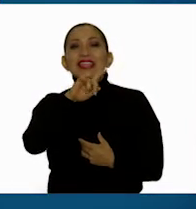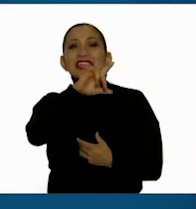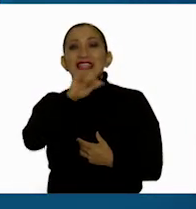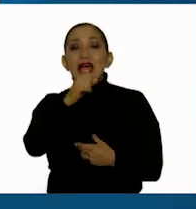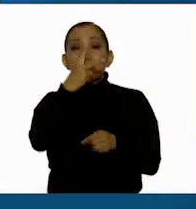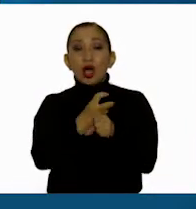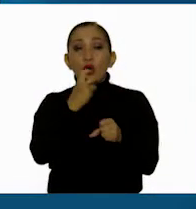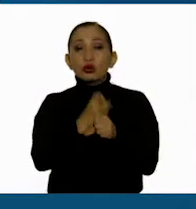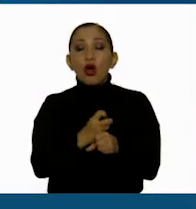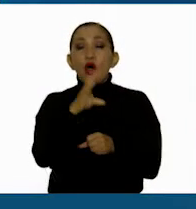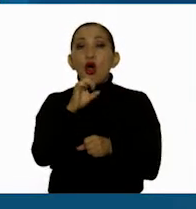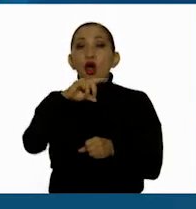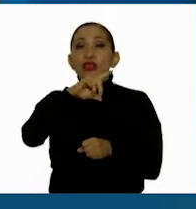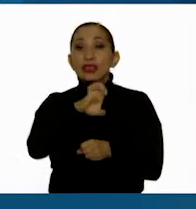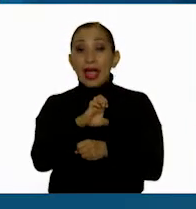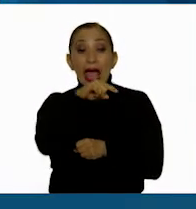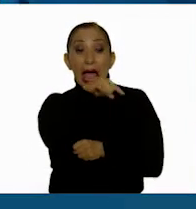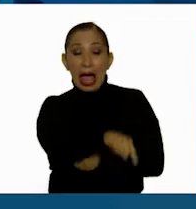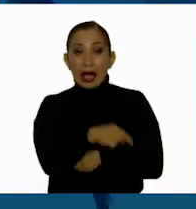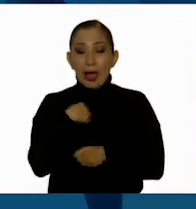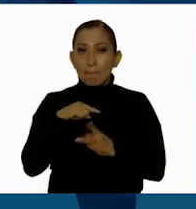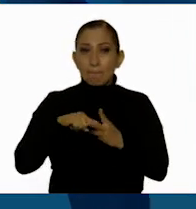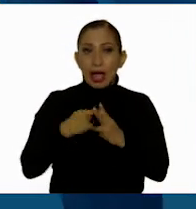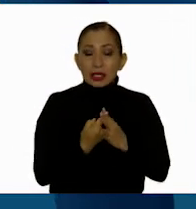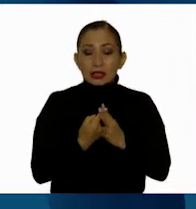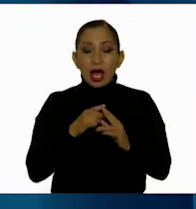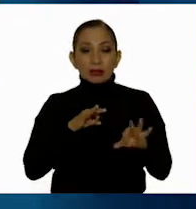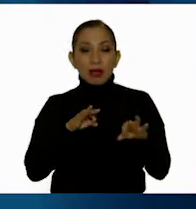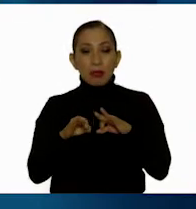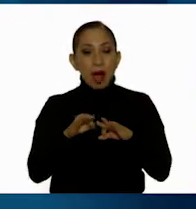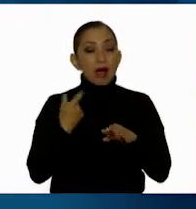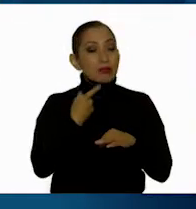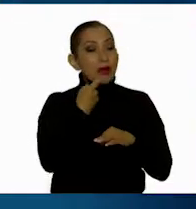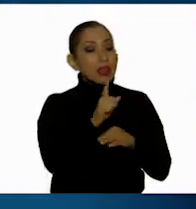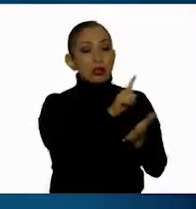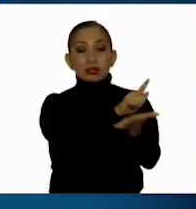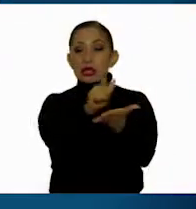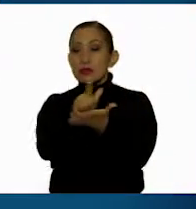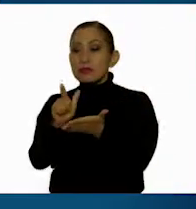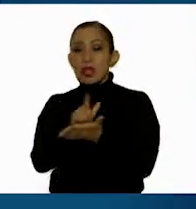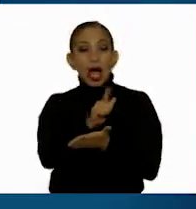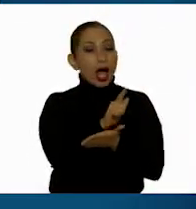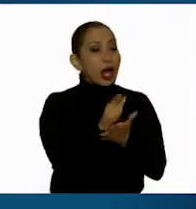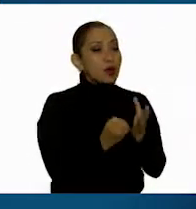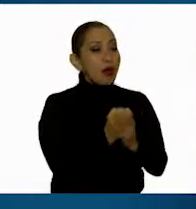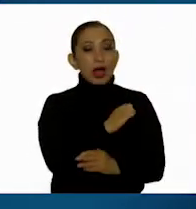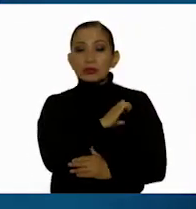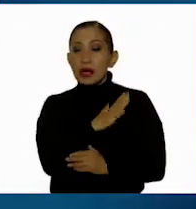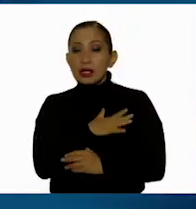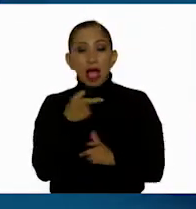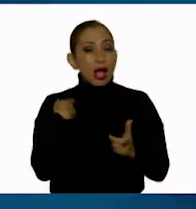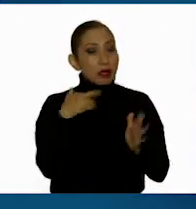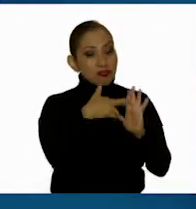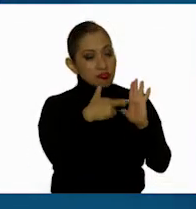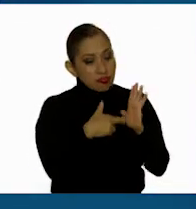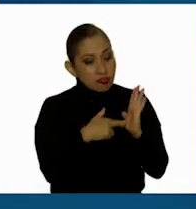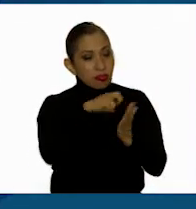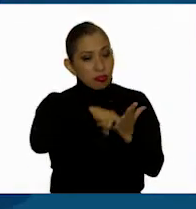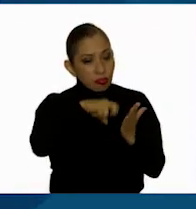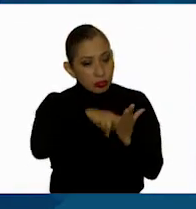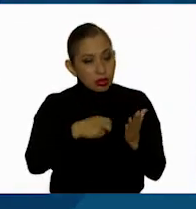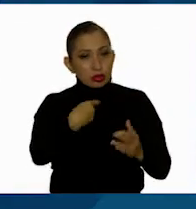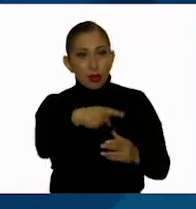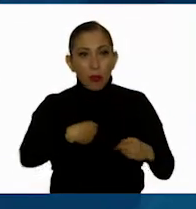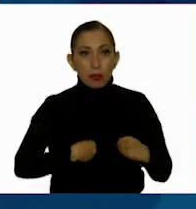conde de Revillagigedo, quien emprende la ardua tarea de ordenar y limpiar la capital de la Nueva España y regular sus actividades